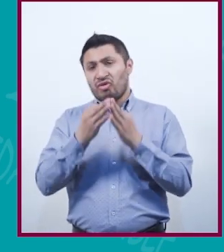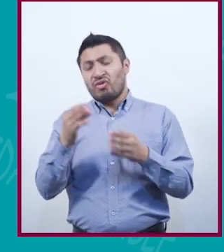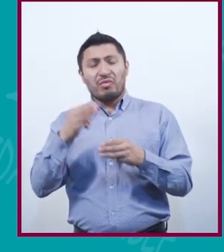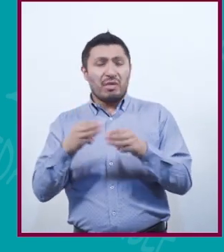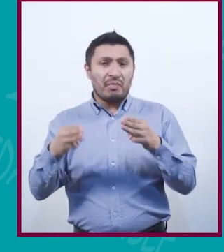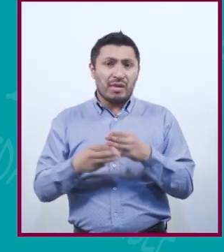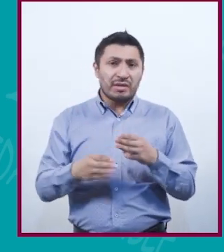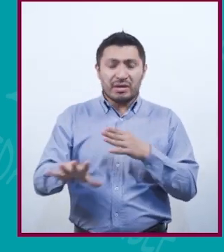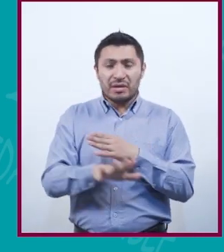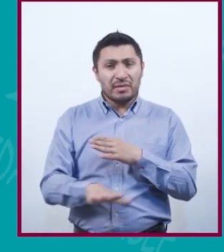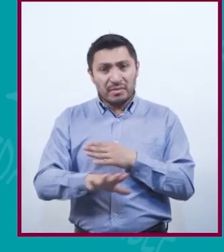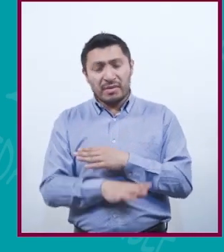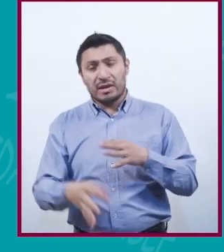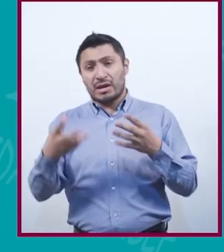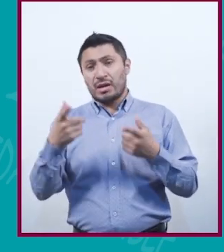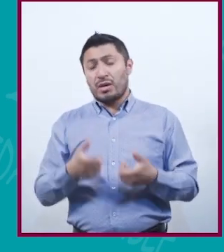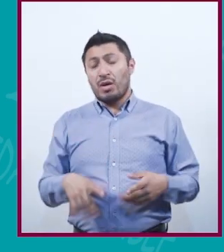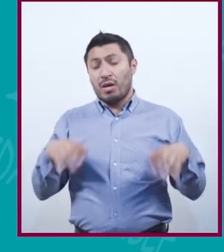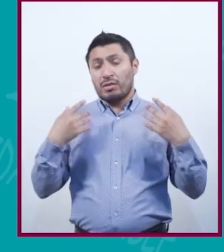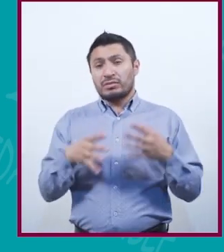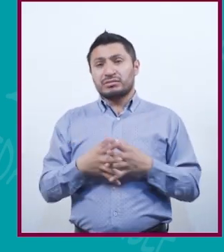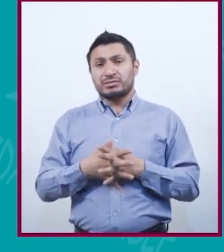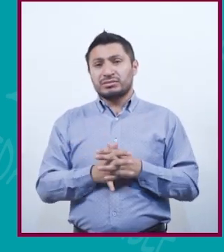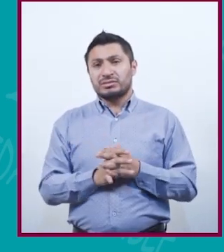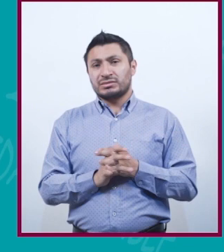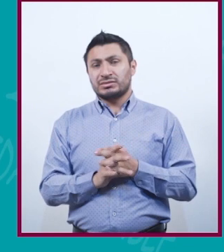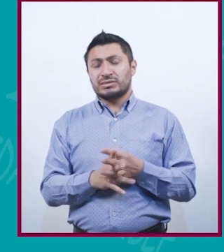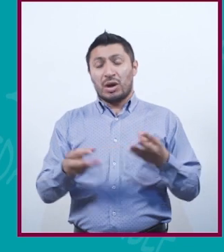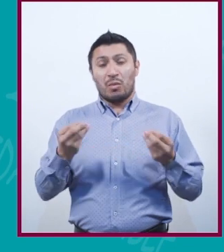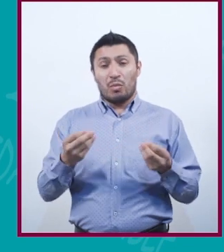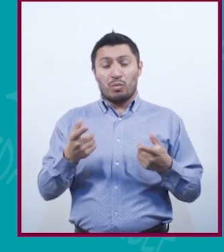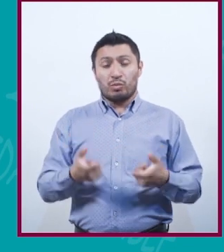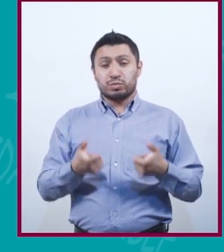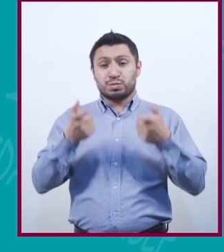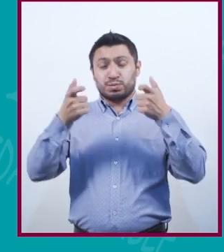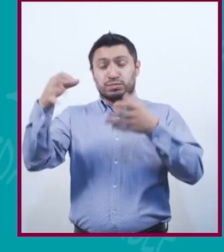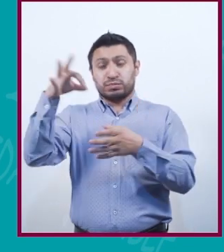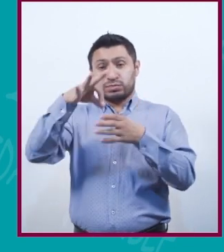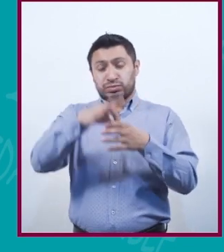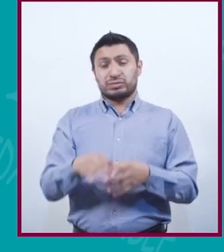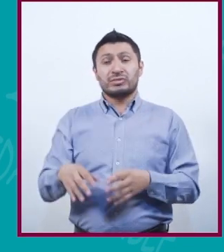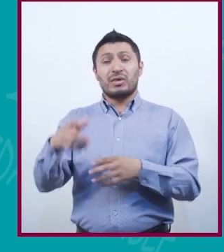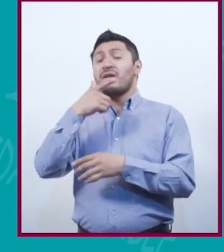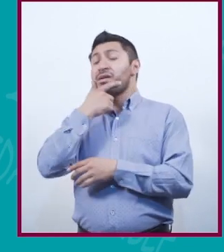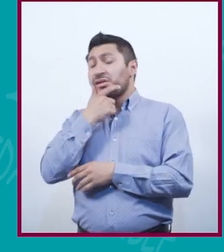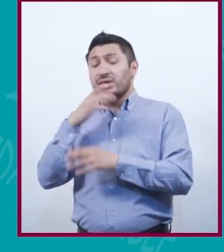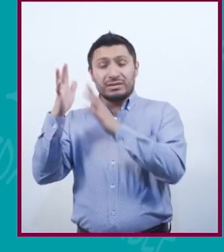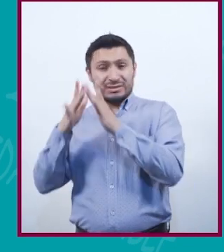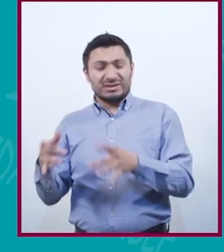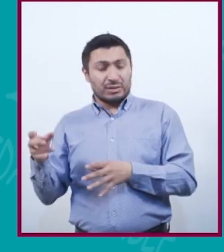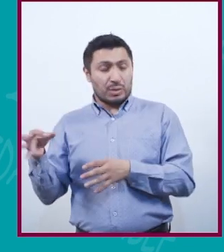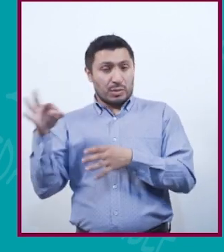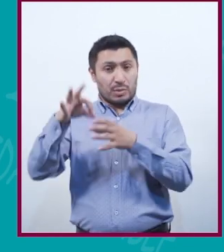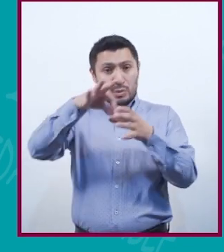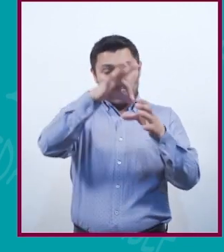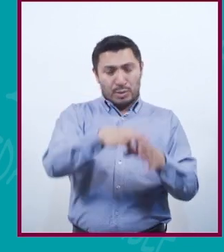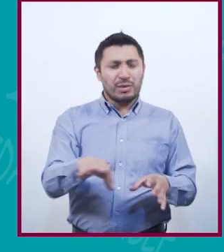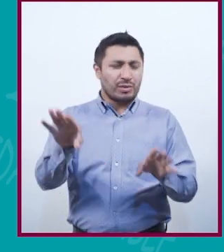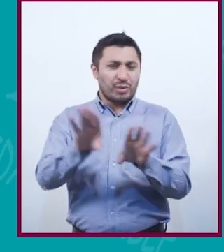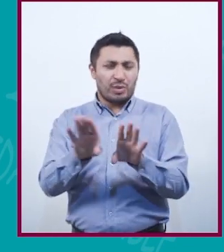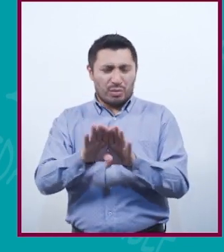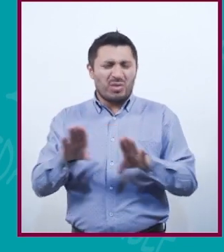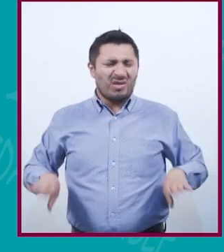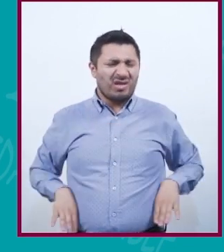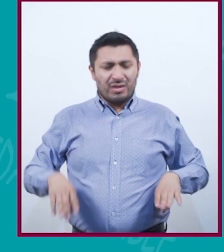fuente de materias primas. Una elevada proporción de la inversión británica y francesa principalmente se destinó a generar